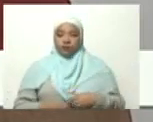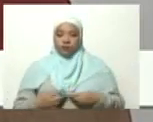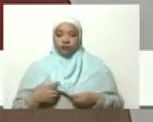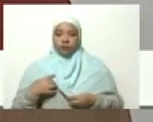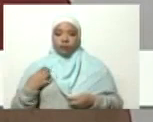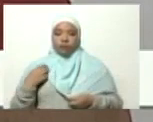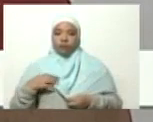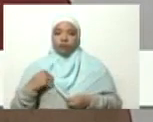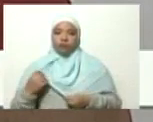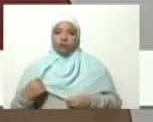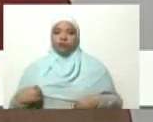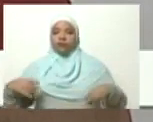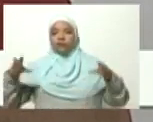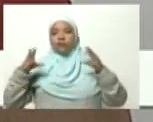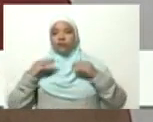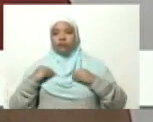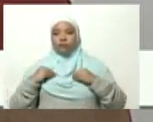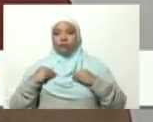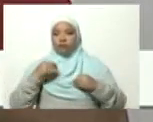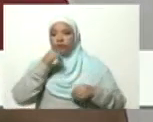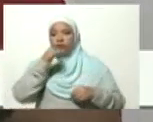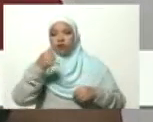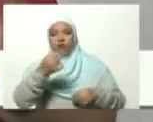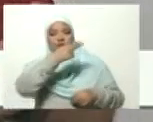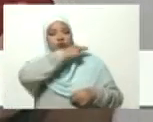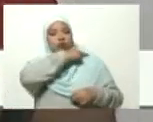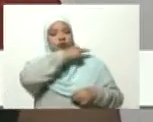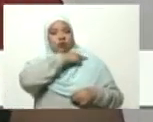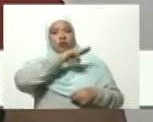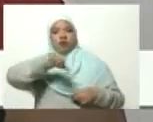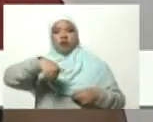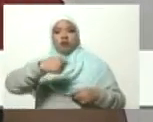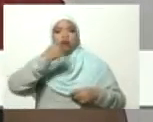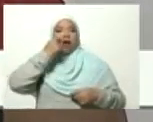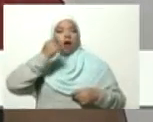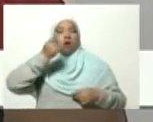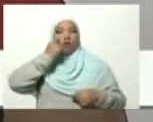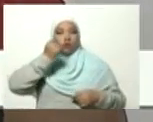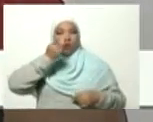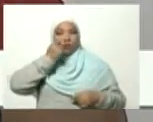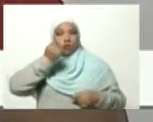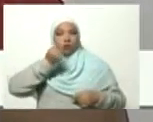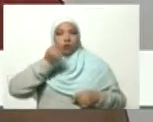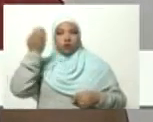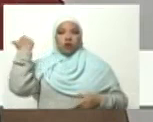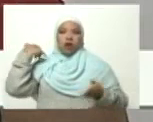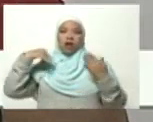No solo no tienen autoridad, lo que ocurre es que ellos están acostumbrados a eso. Recuerda a Libia,